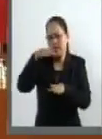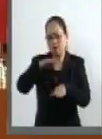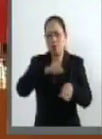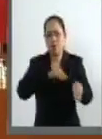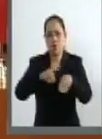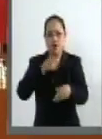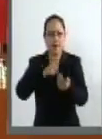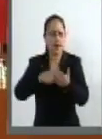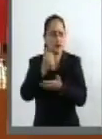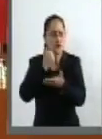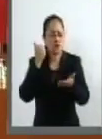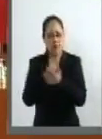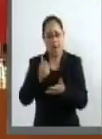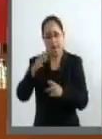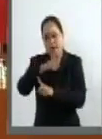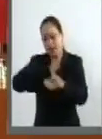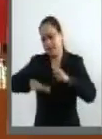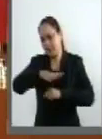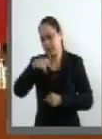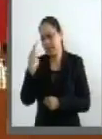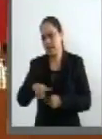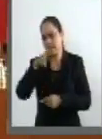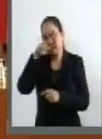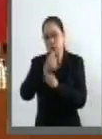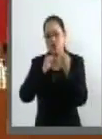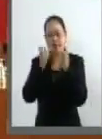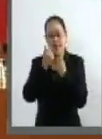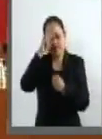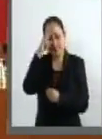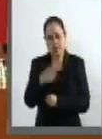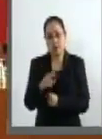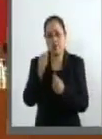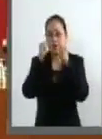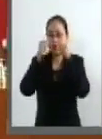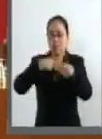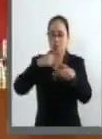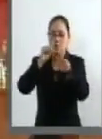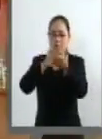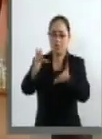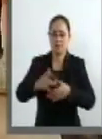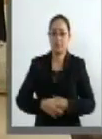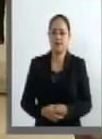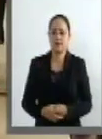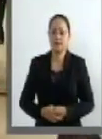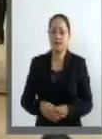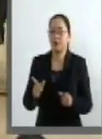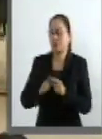urbana y ambiental en la sociedad mexicana. Por su atención, muchas gracias. Es cuanto, presidente.